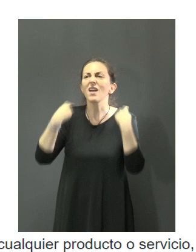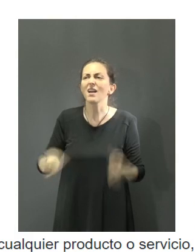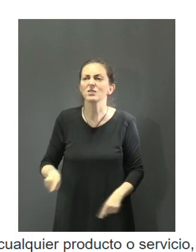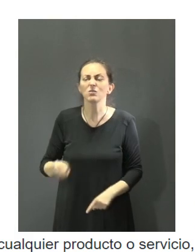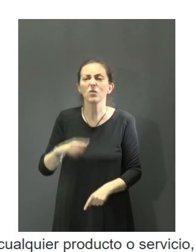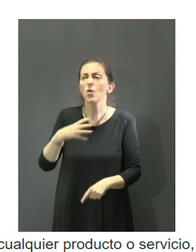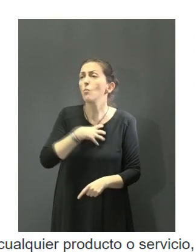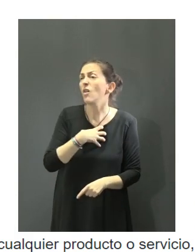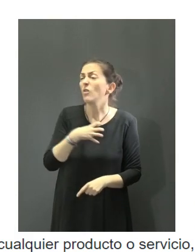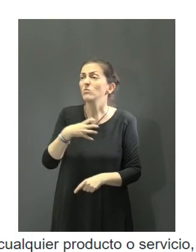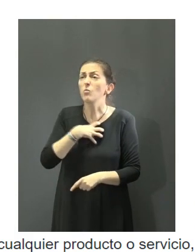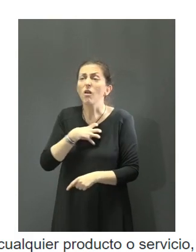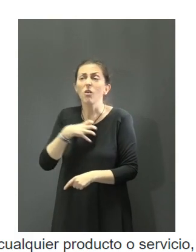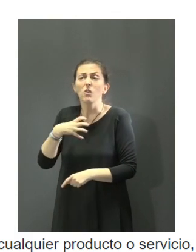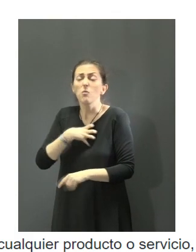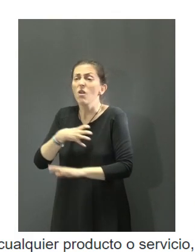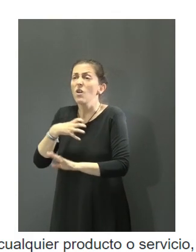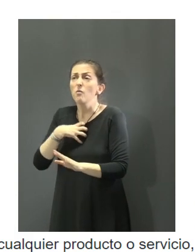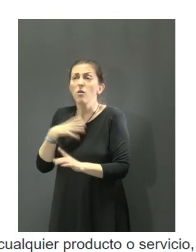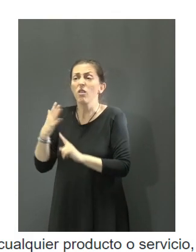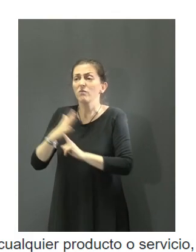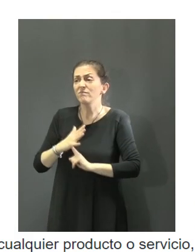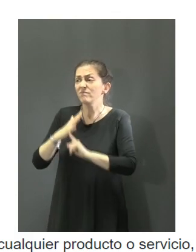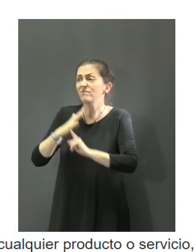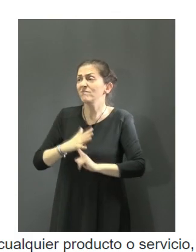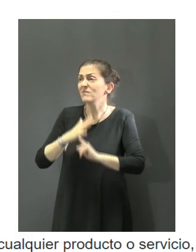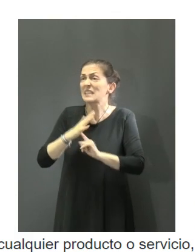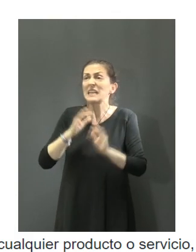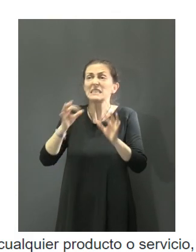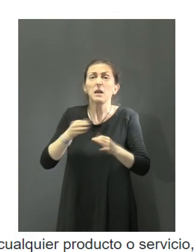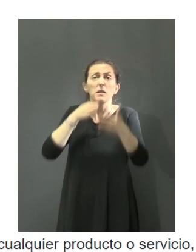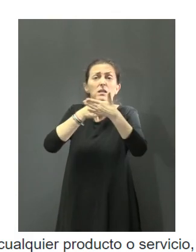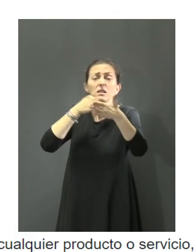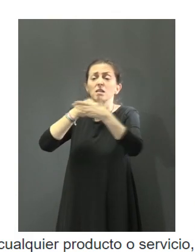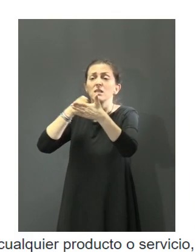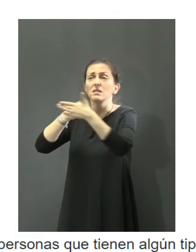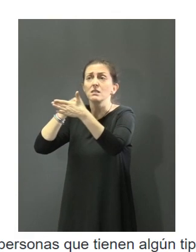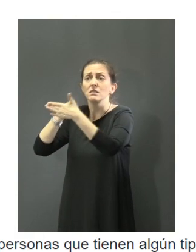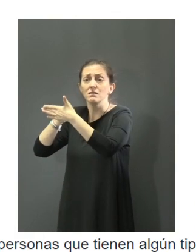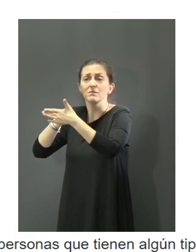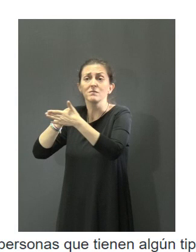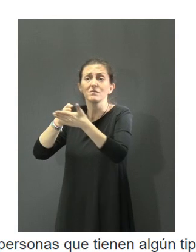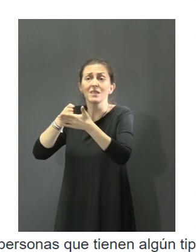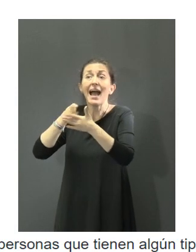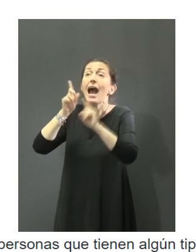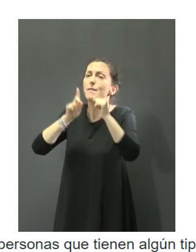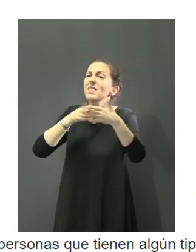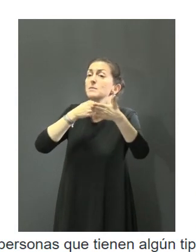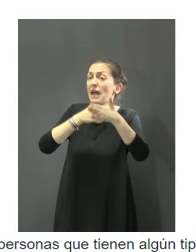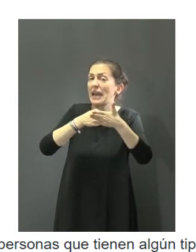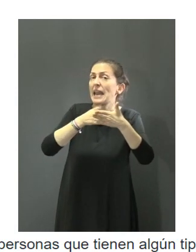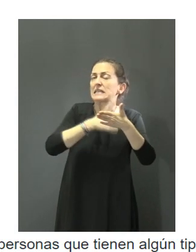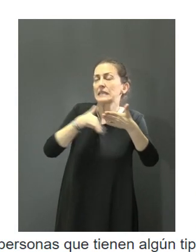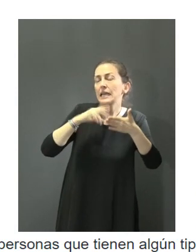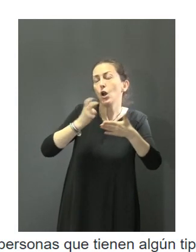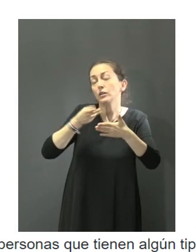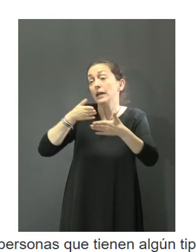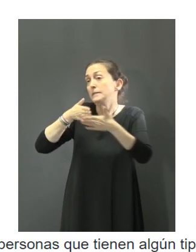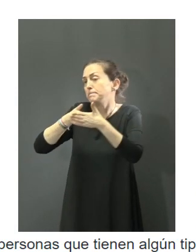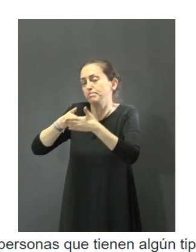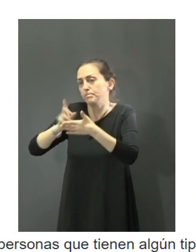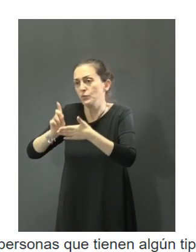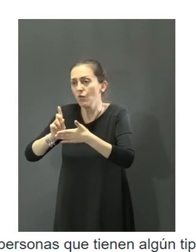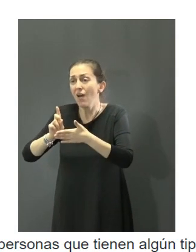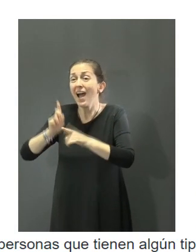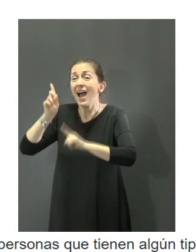esto, siempre discriminación, siempre barreras, algunas intencionales, otras no, que